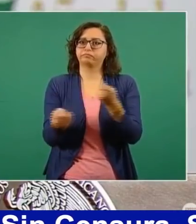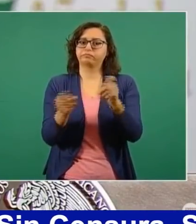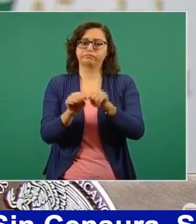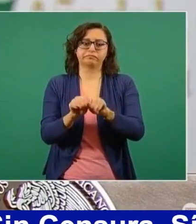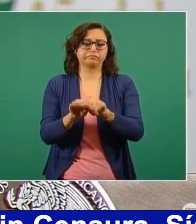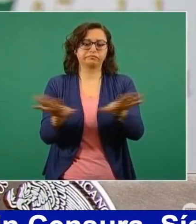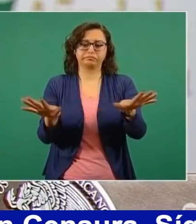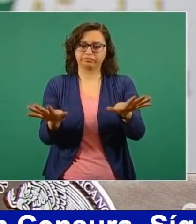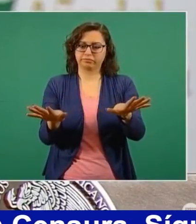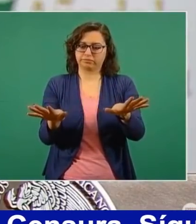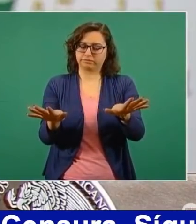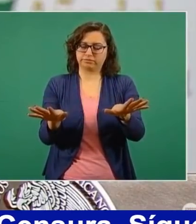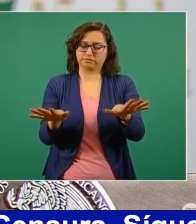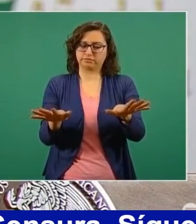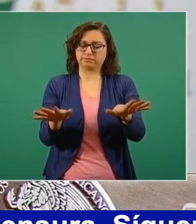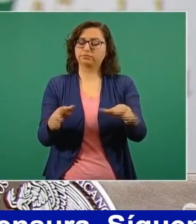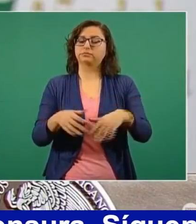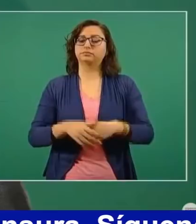otros, en el